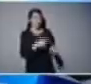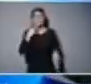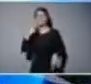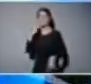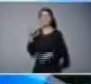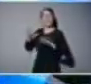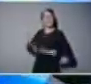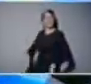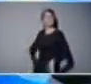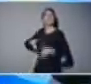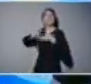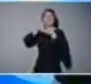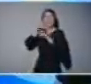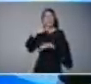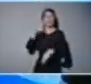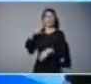Relaxing cup o café con leche.